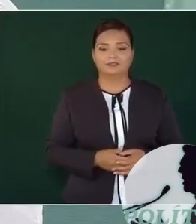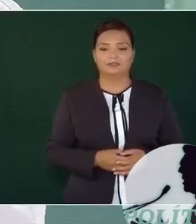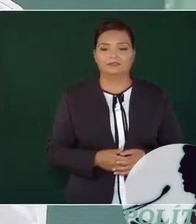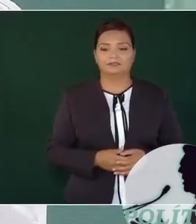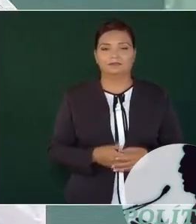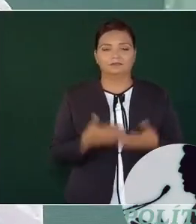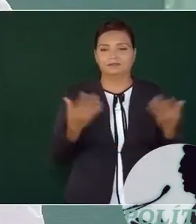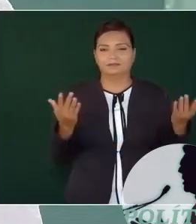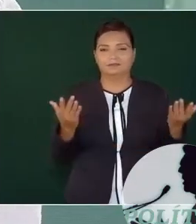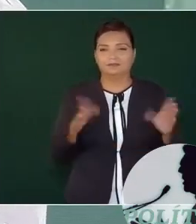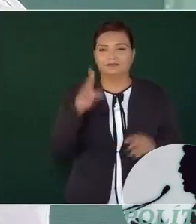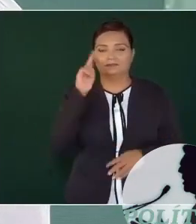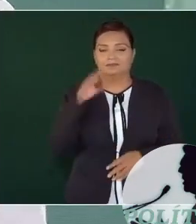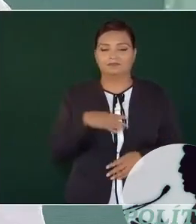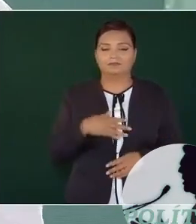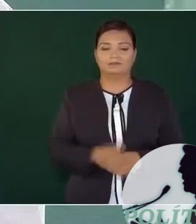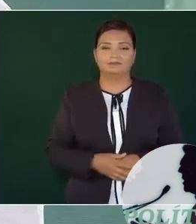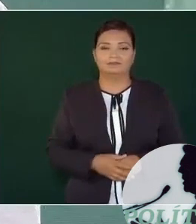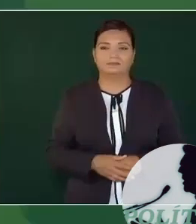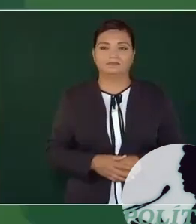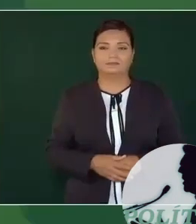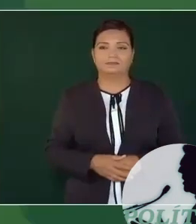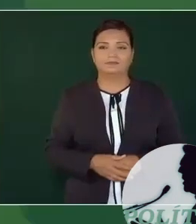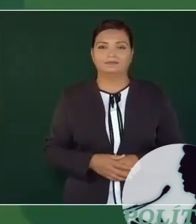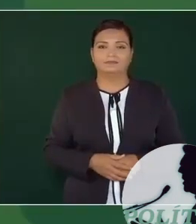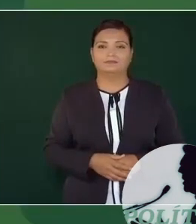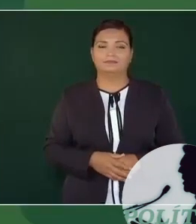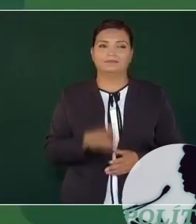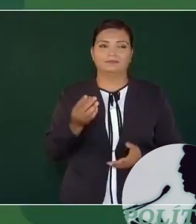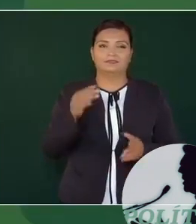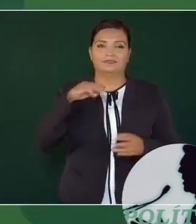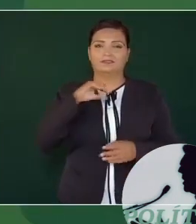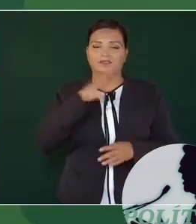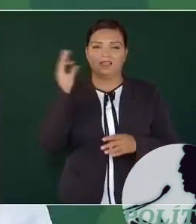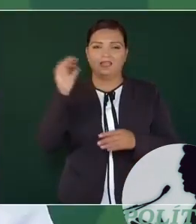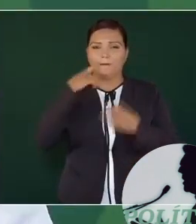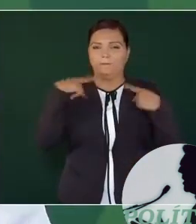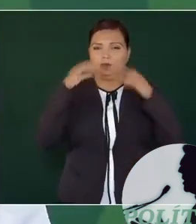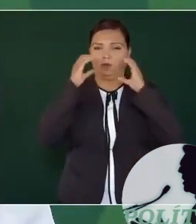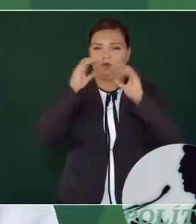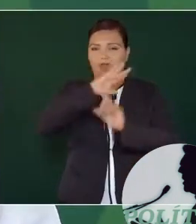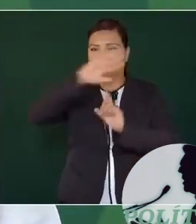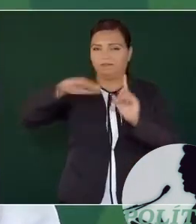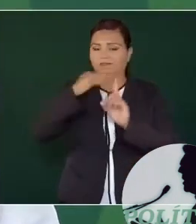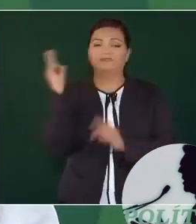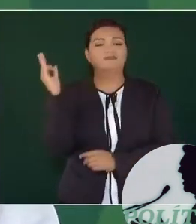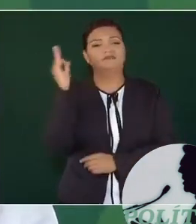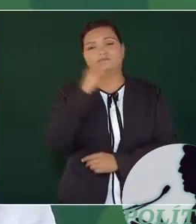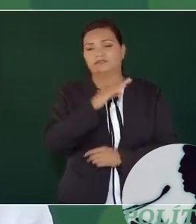O sea, maició al ambientalista, al